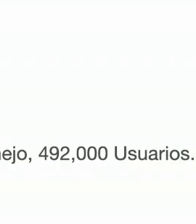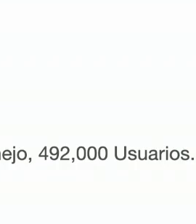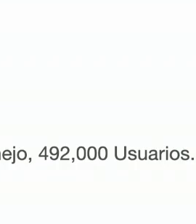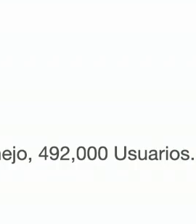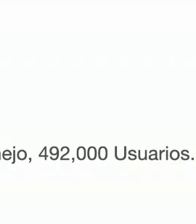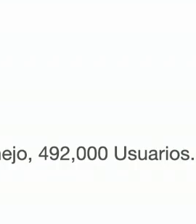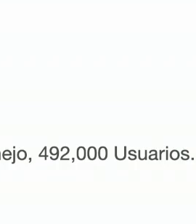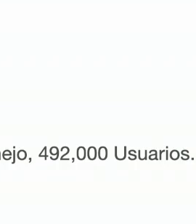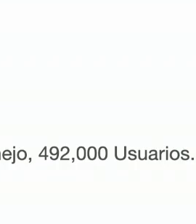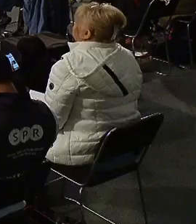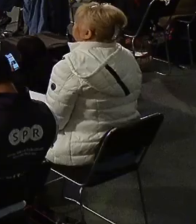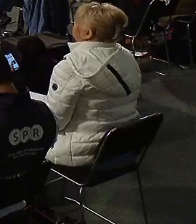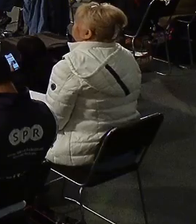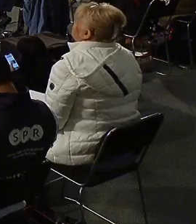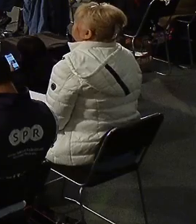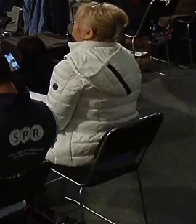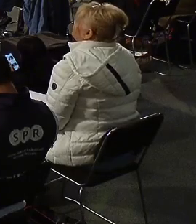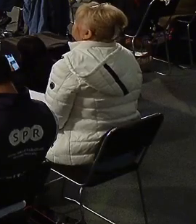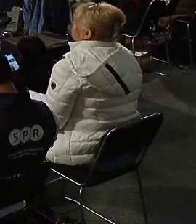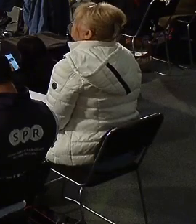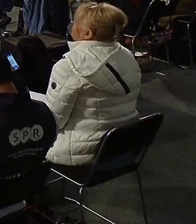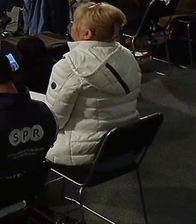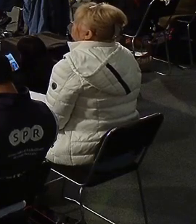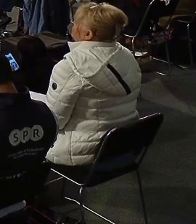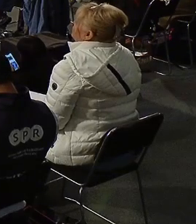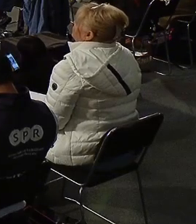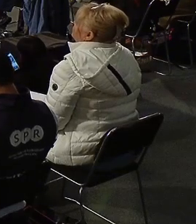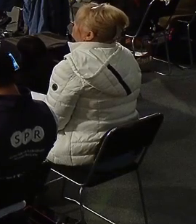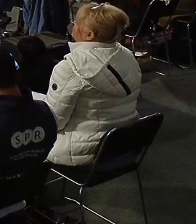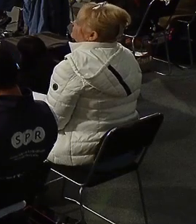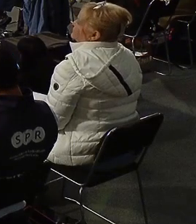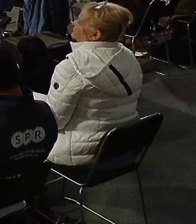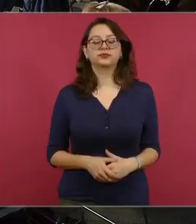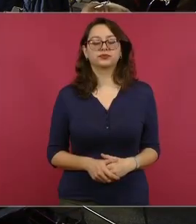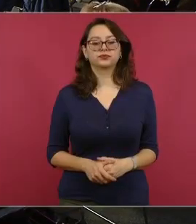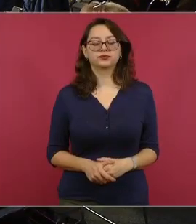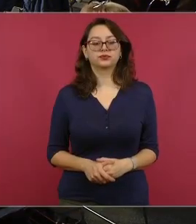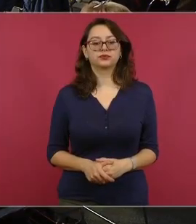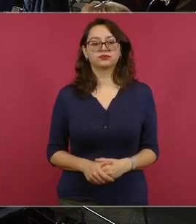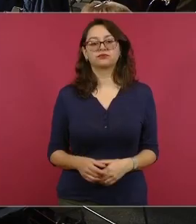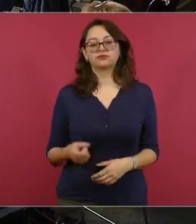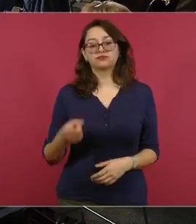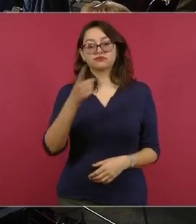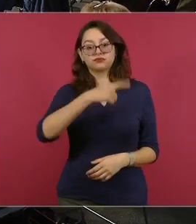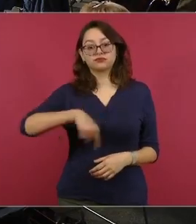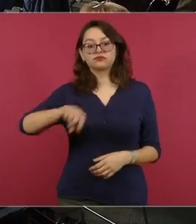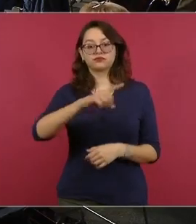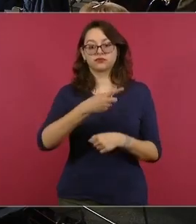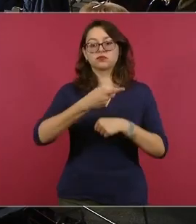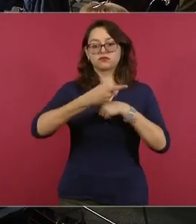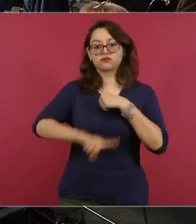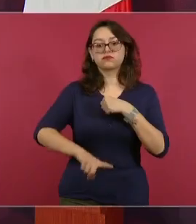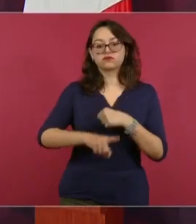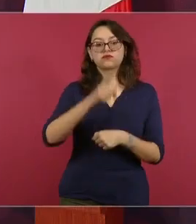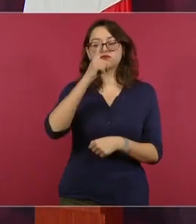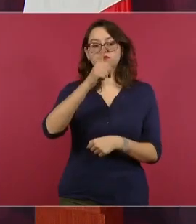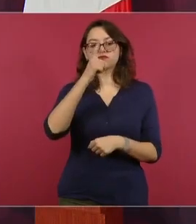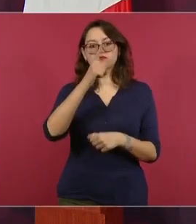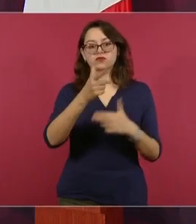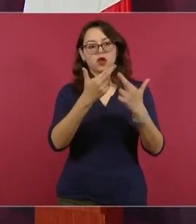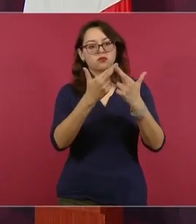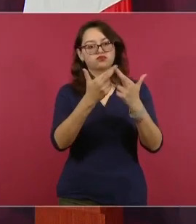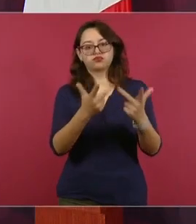492 mil usuarios. Ese es el daño en el sistema eléctrico antes